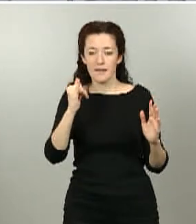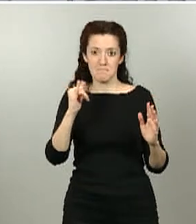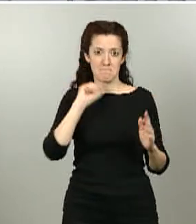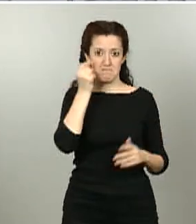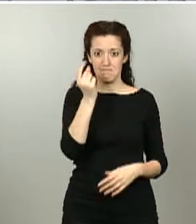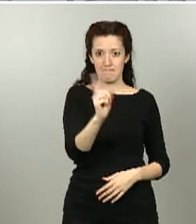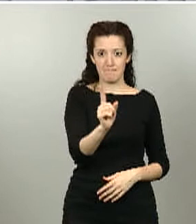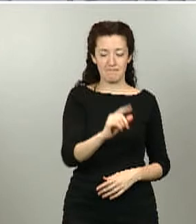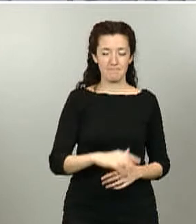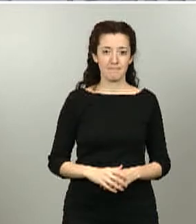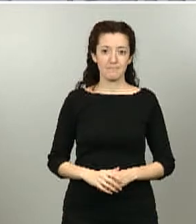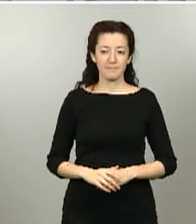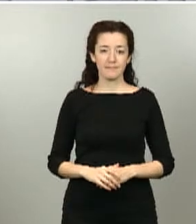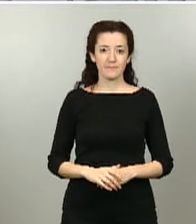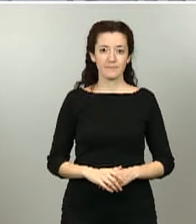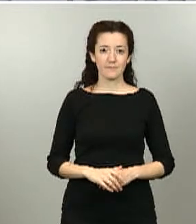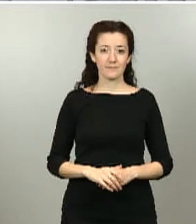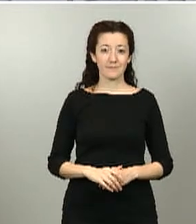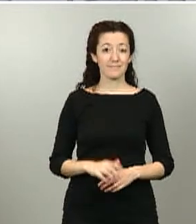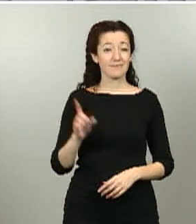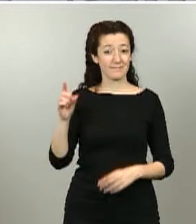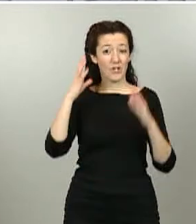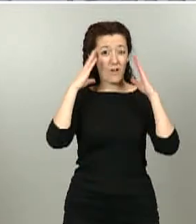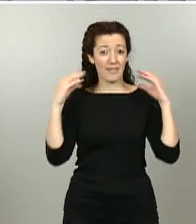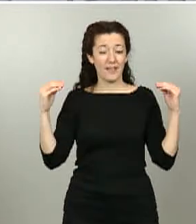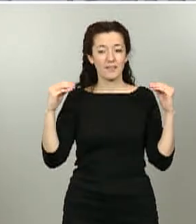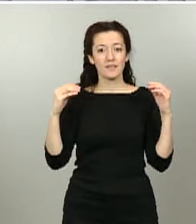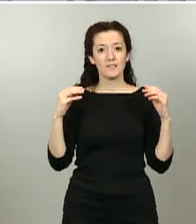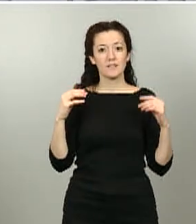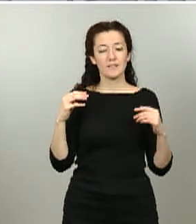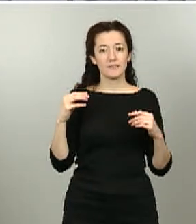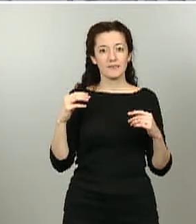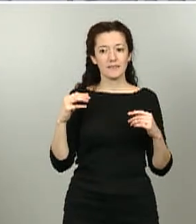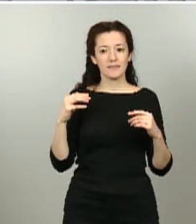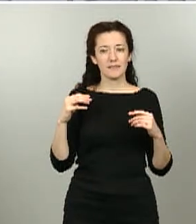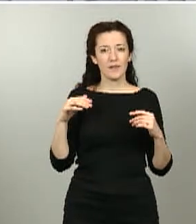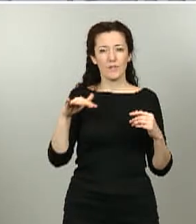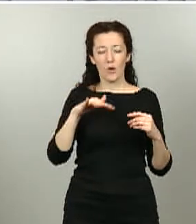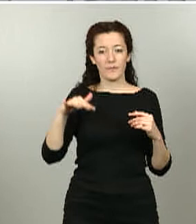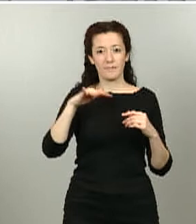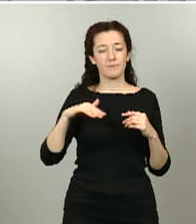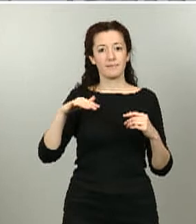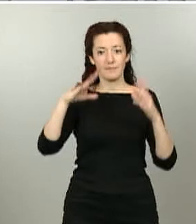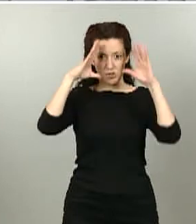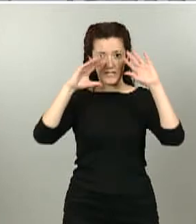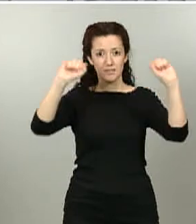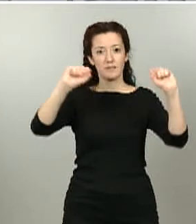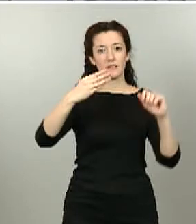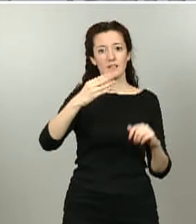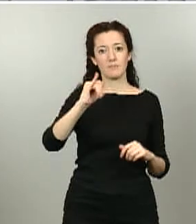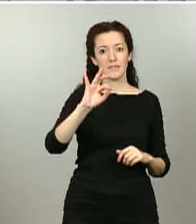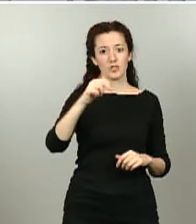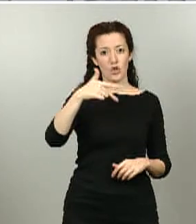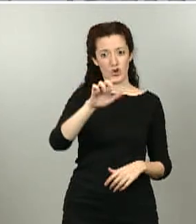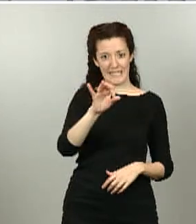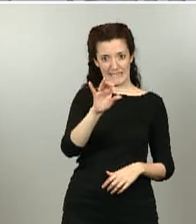que plantean de Holanda es transmisión en una granja de bisones. Es una información que ya conocíamos